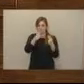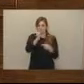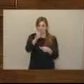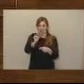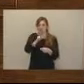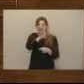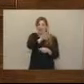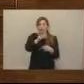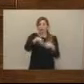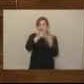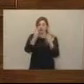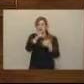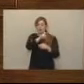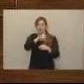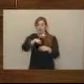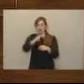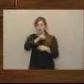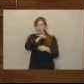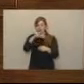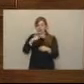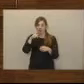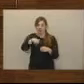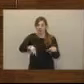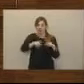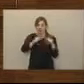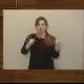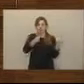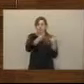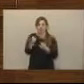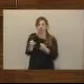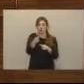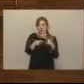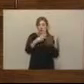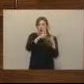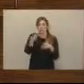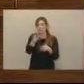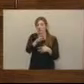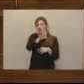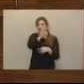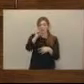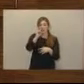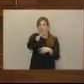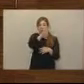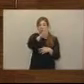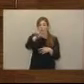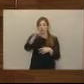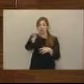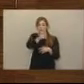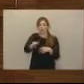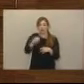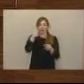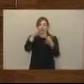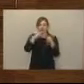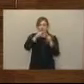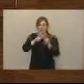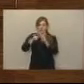residencias privadas que hay en Asturias, necesitaríamos una media de alrededor de 550 inspectores, por supuesto también